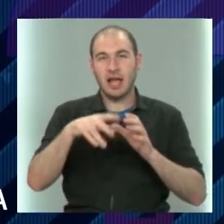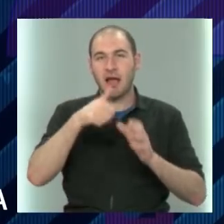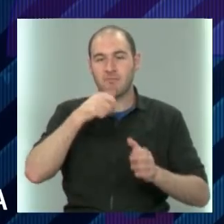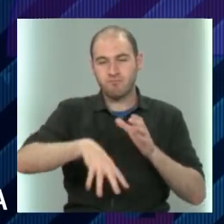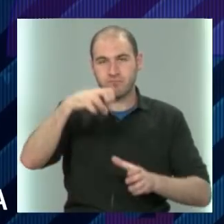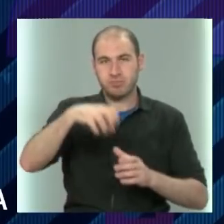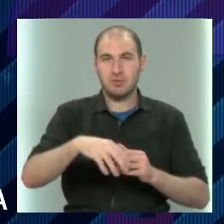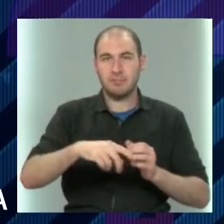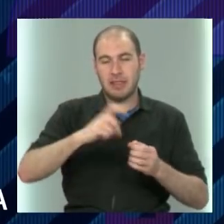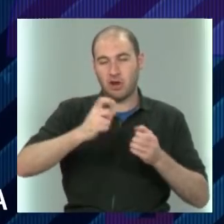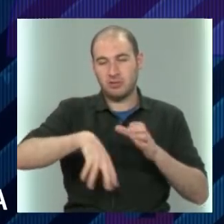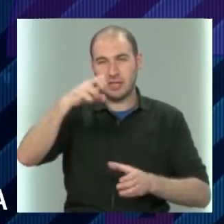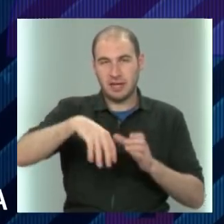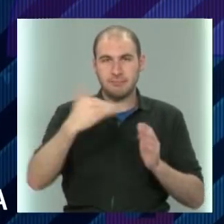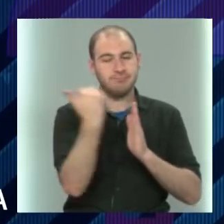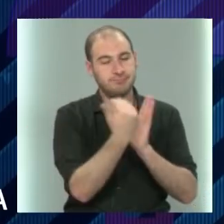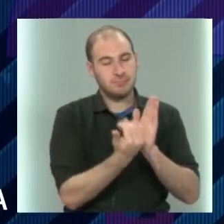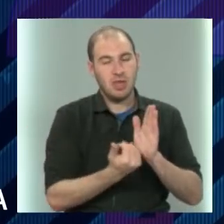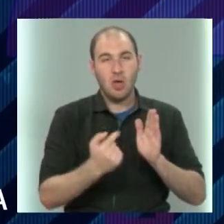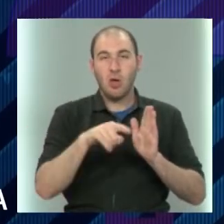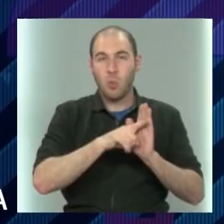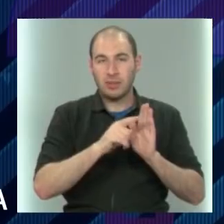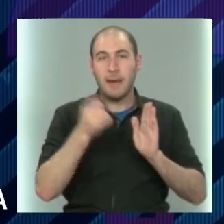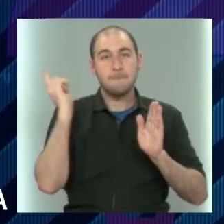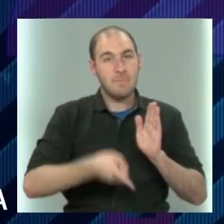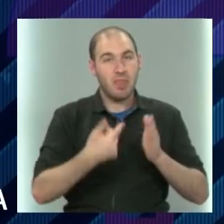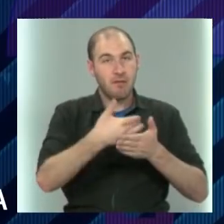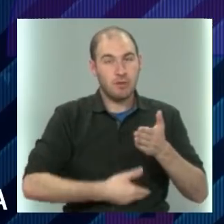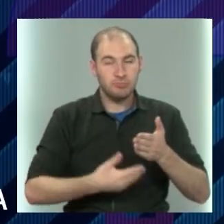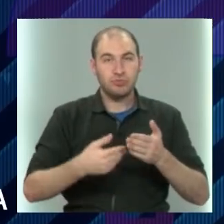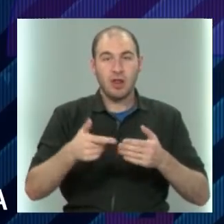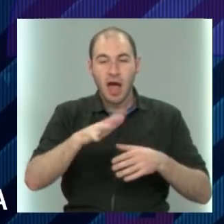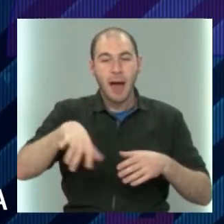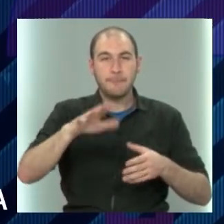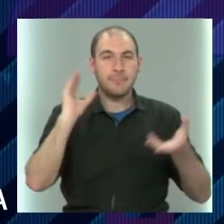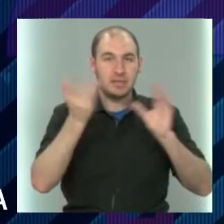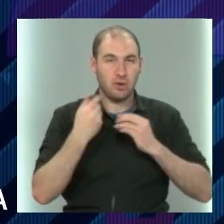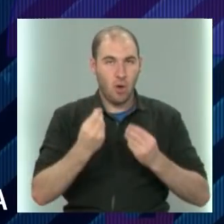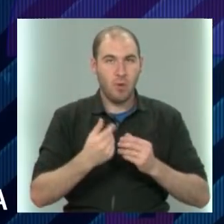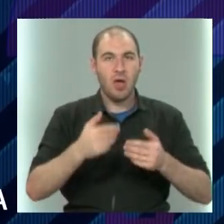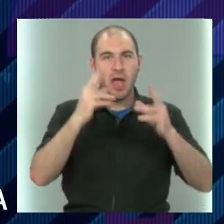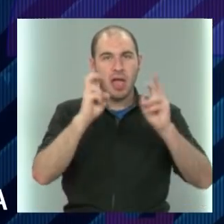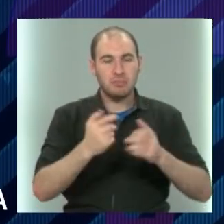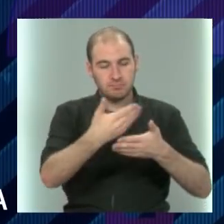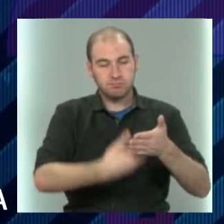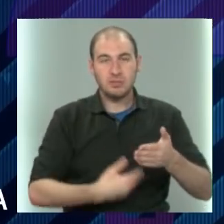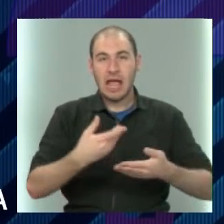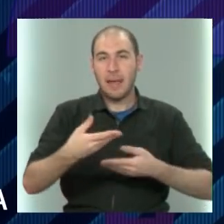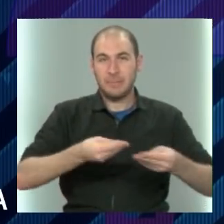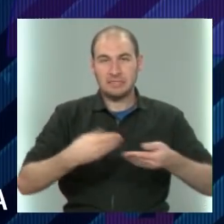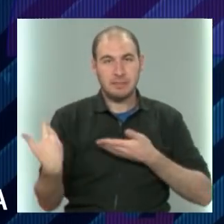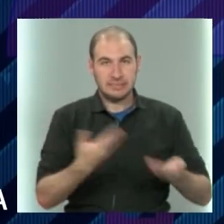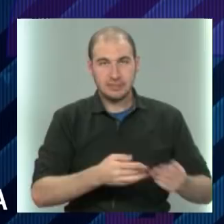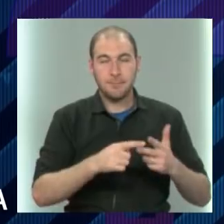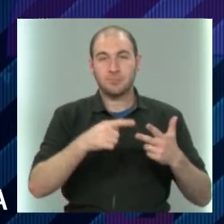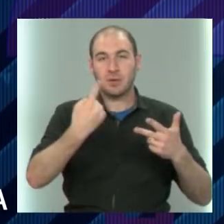extracción. En la normativa se detallan los requisitos para las evaluaciones del impacto ambiental, los estudios que deberán presentar las empresas,